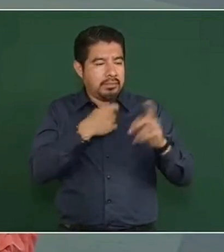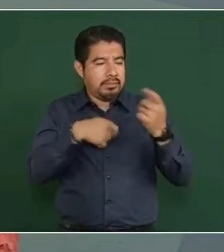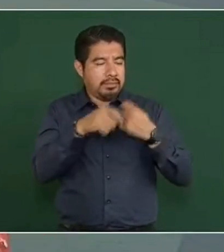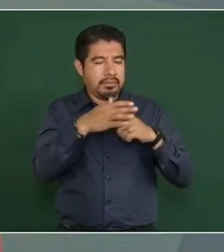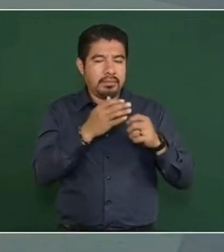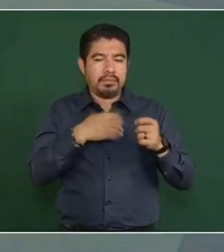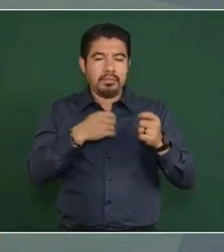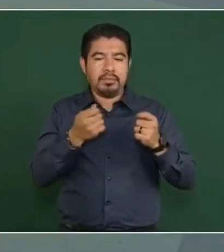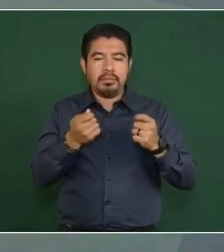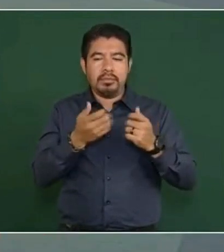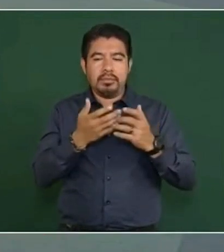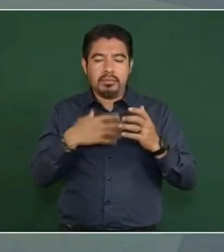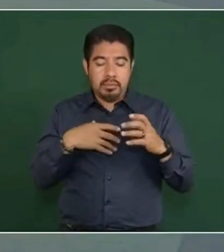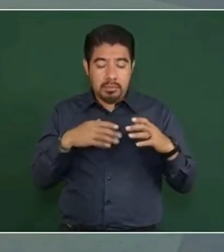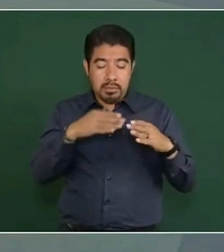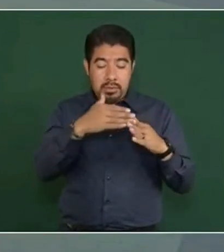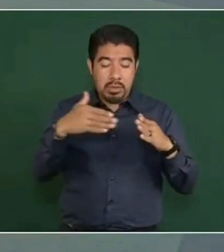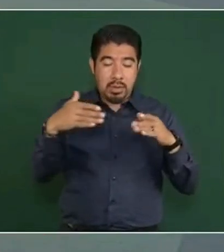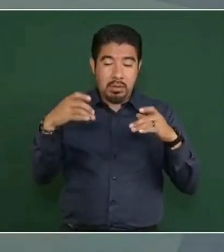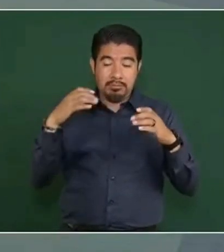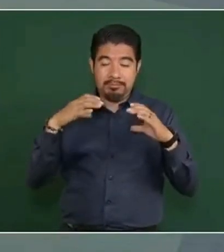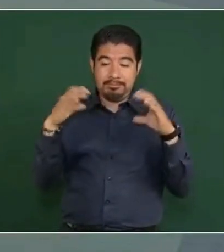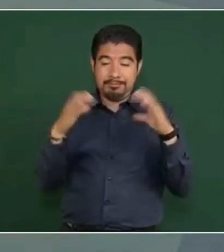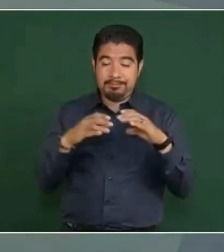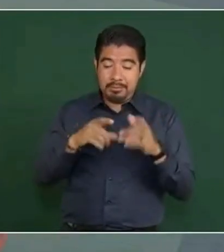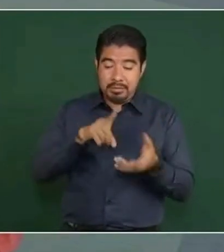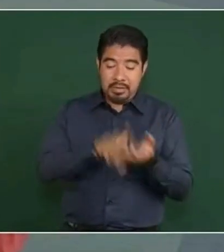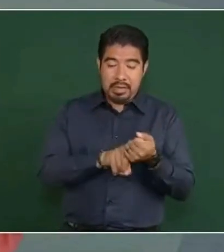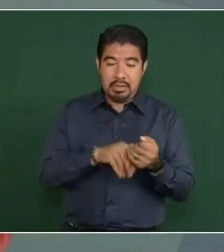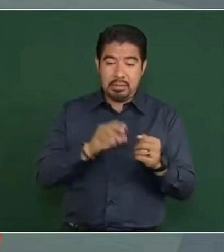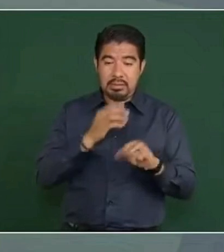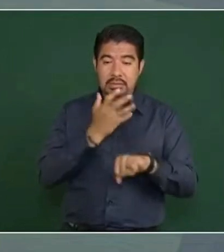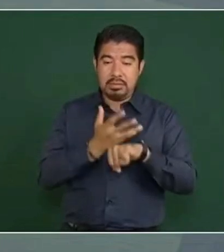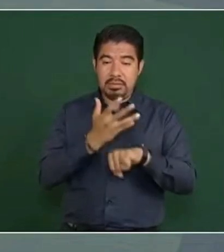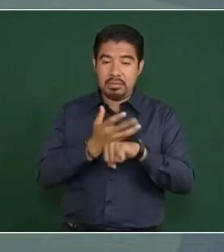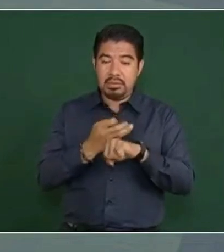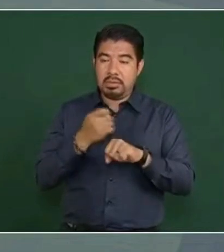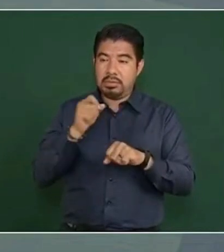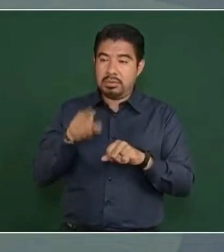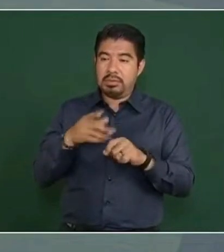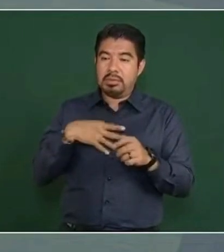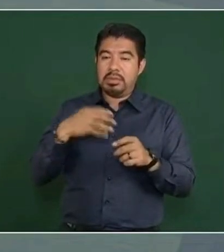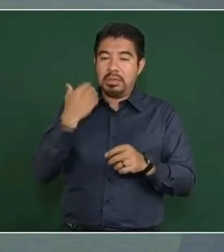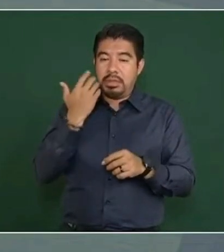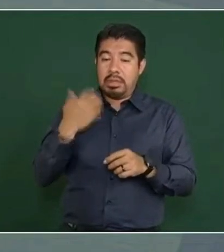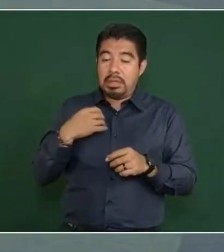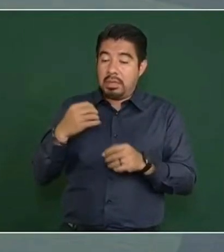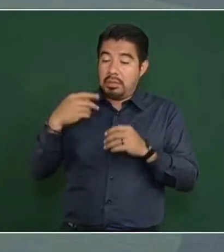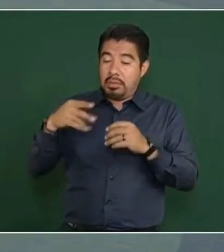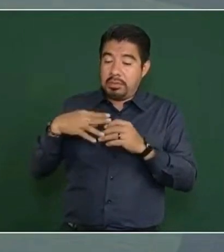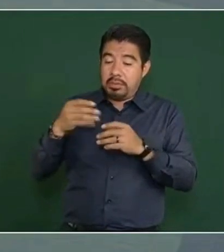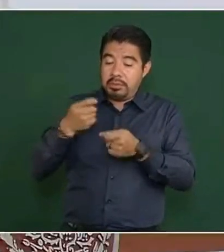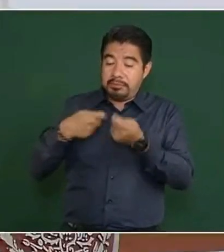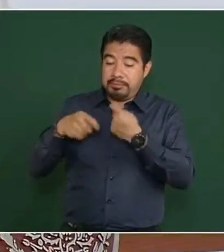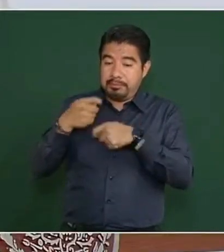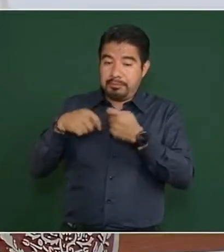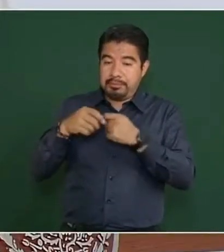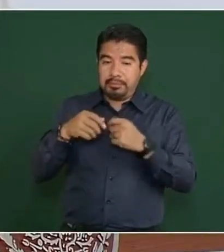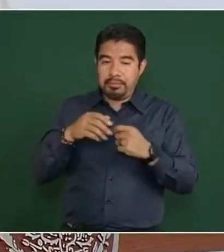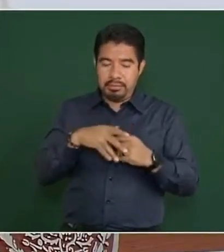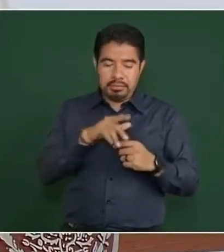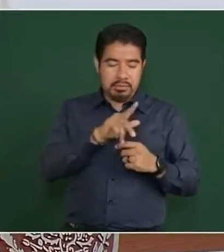importaciones, casi cerrar sus fronteras, producir en Estados Unidos lo que consumían, y el presidente